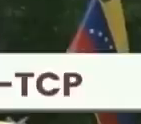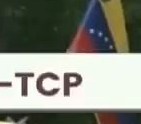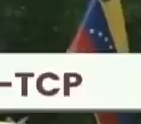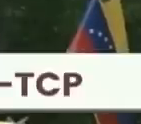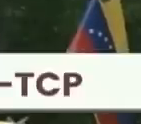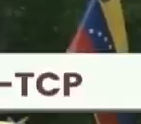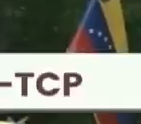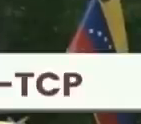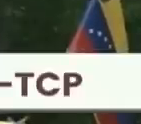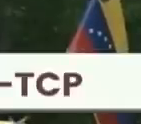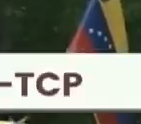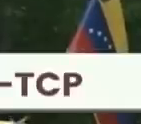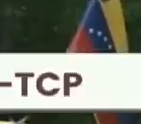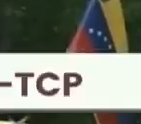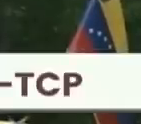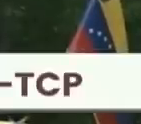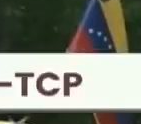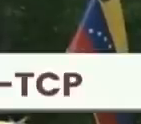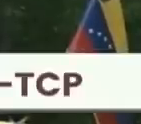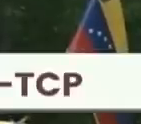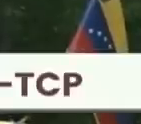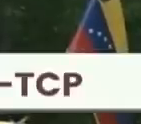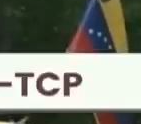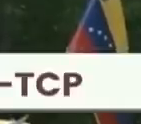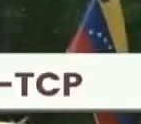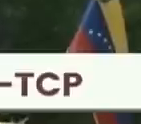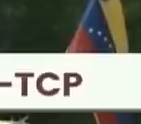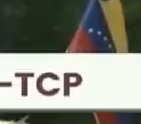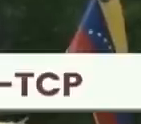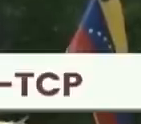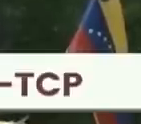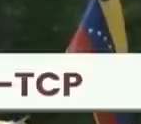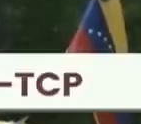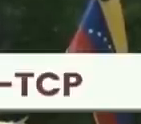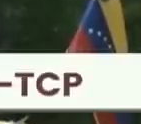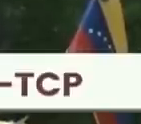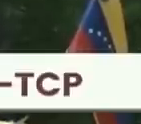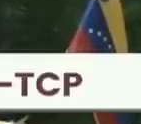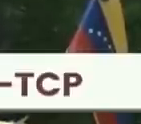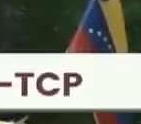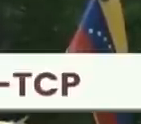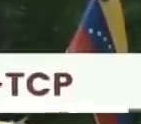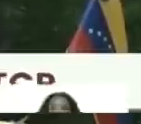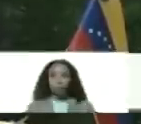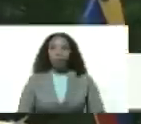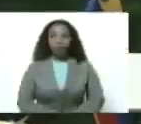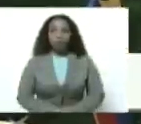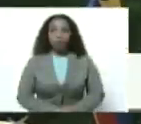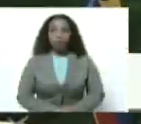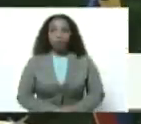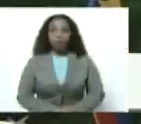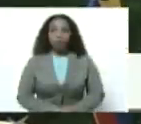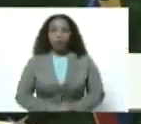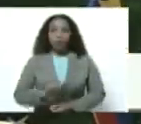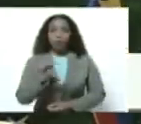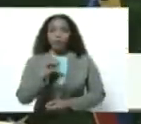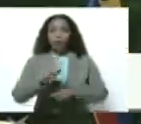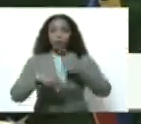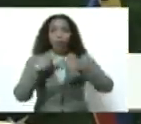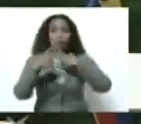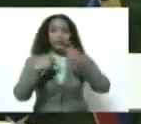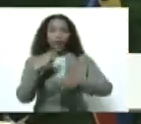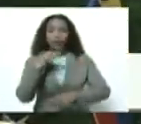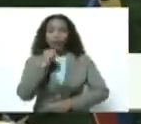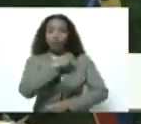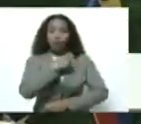en función de objetivos hegemónicos e imponer un poder fiscalizador de la democracia. Ni política ni moralmente